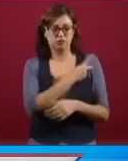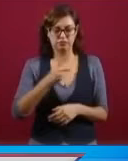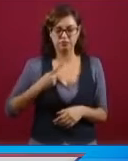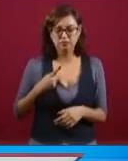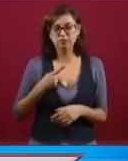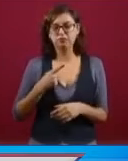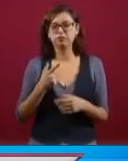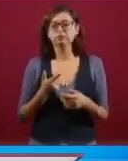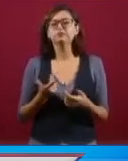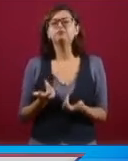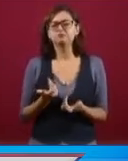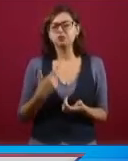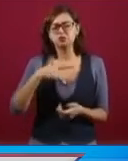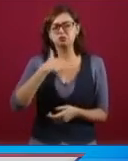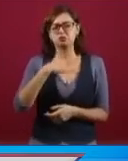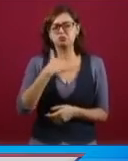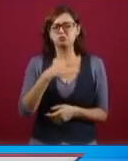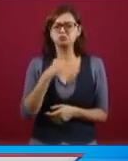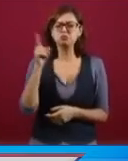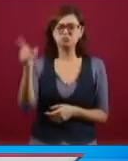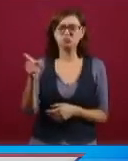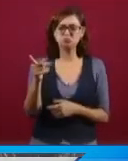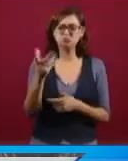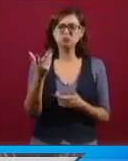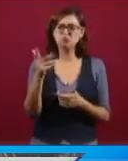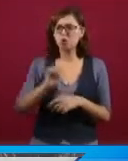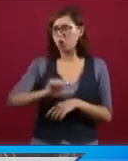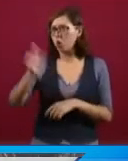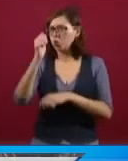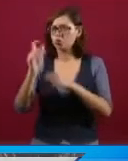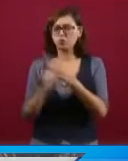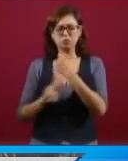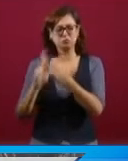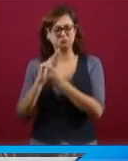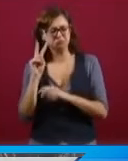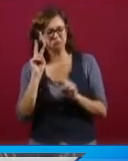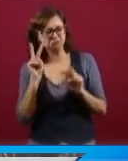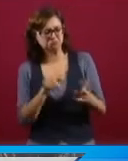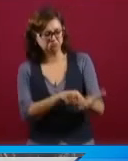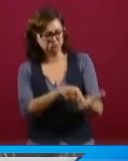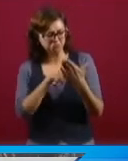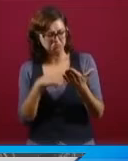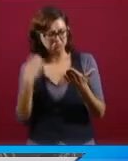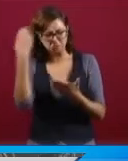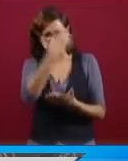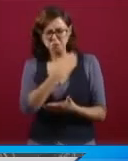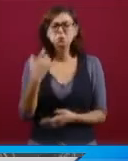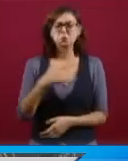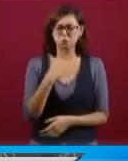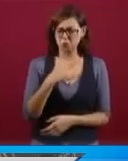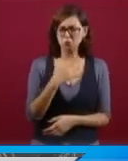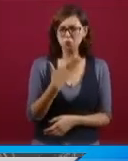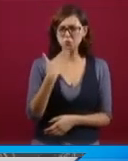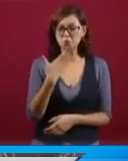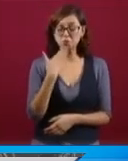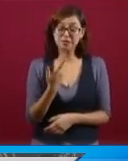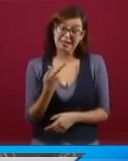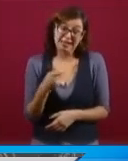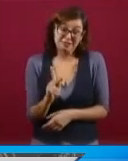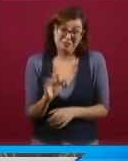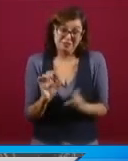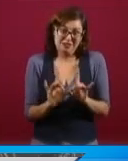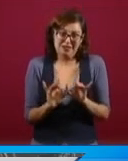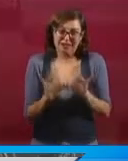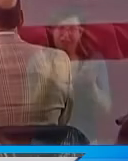precios. Se trabaja también con el programa de quién es quién en los precios de las gasolinas, para evitar que cuando el IEPS es muy bajo, los concesionarios aumenten de